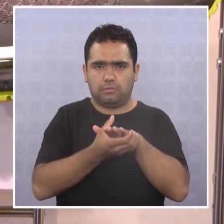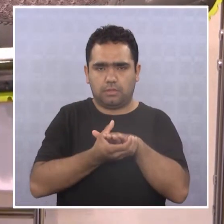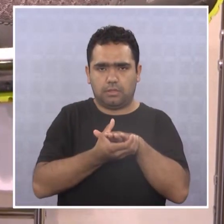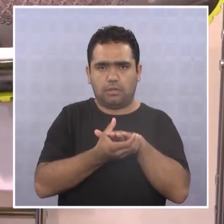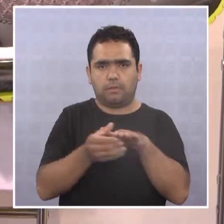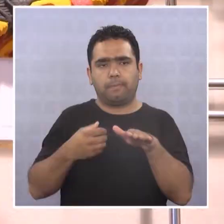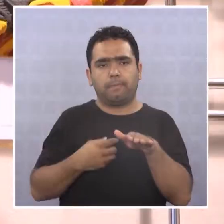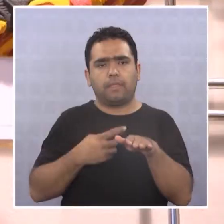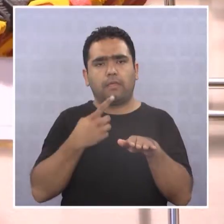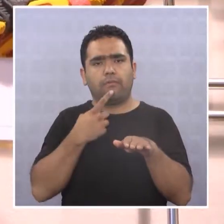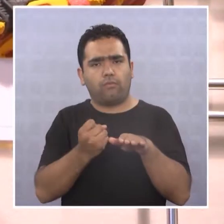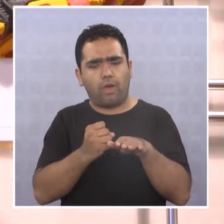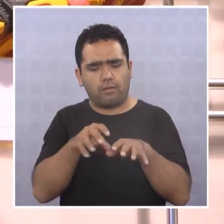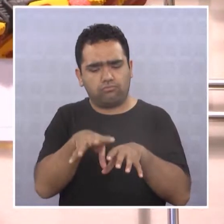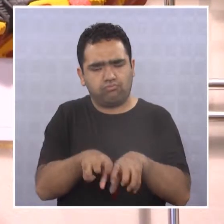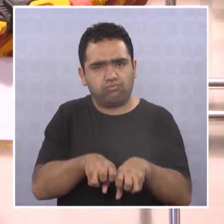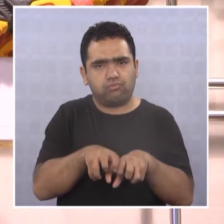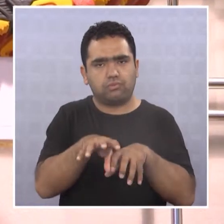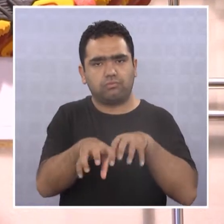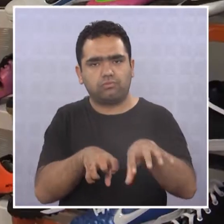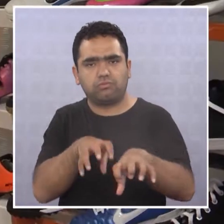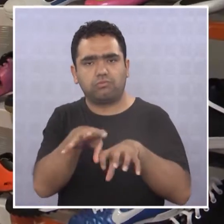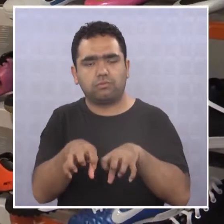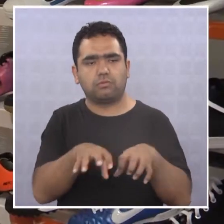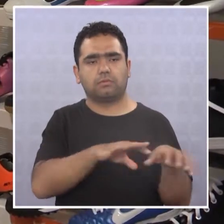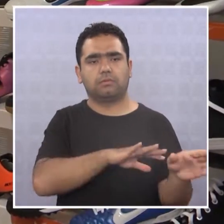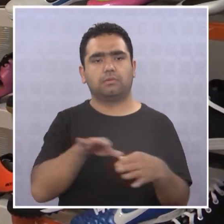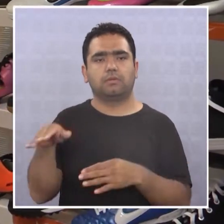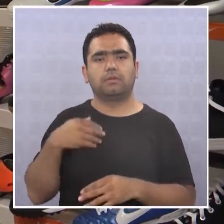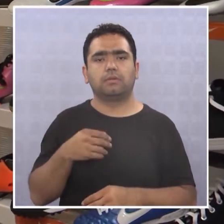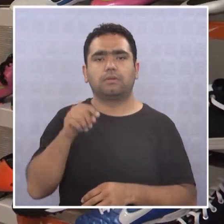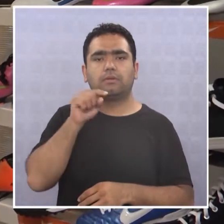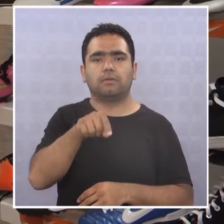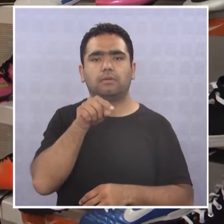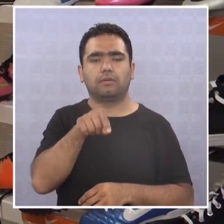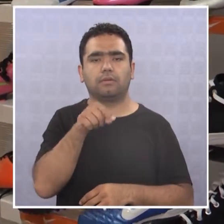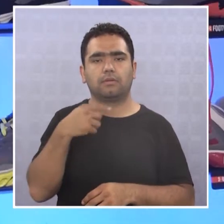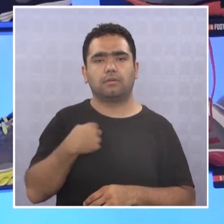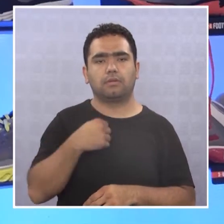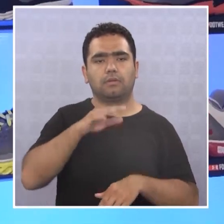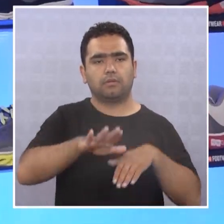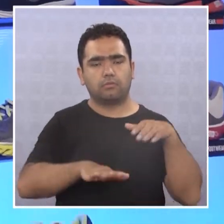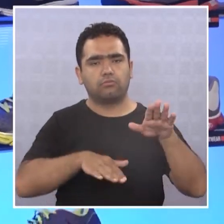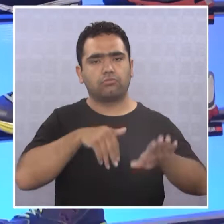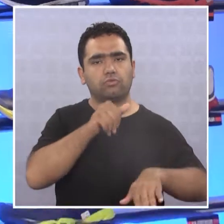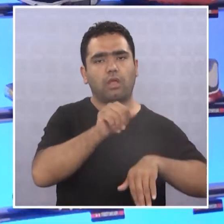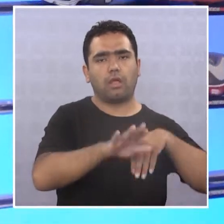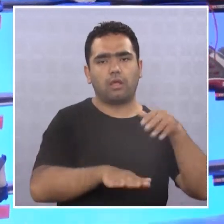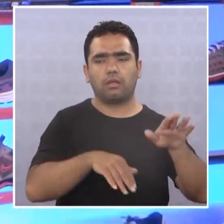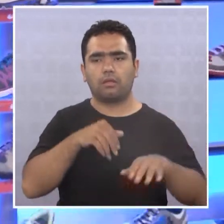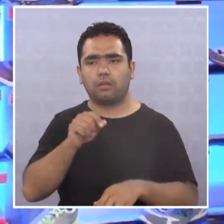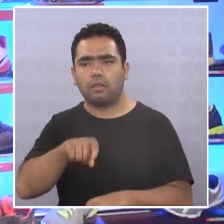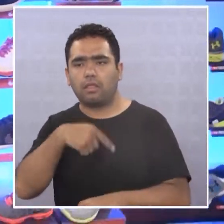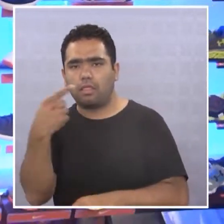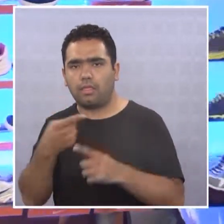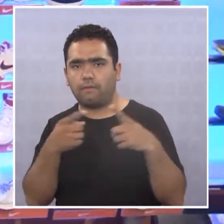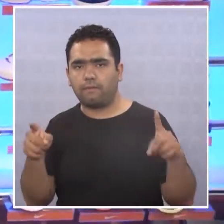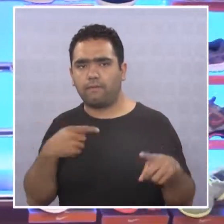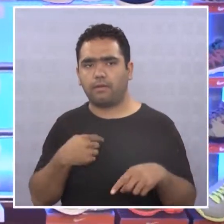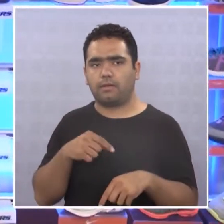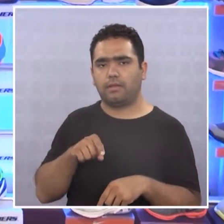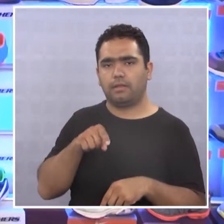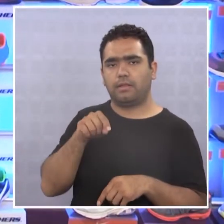con mayor agarre al terreno un centro de una amortiguación mucho más liviana que la del trekking este que de por sí se